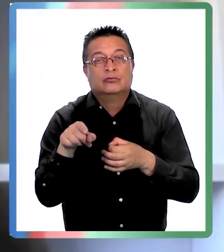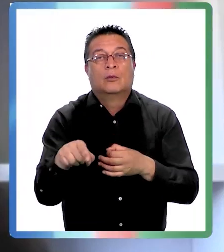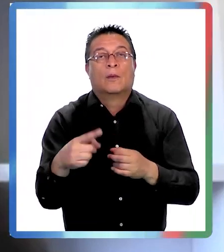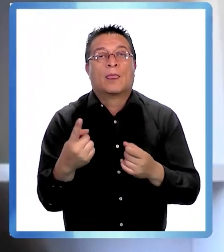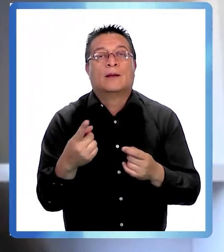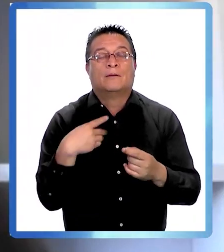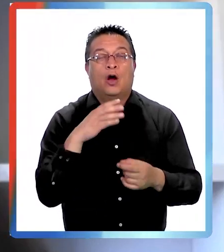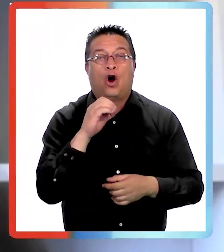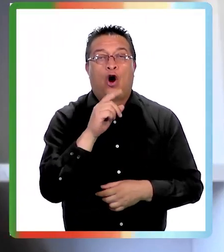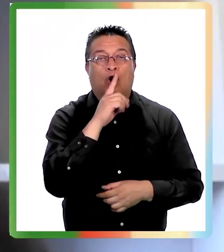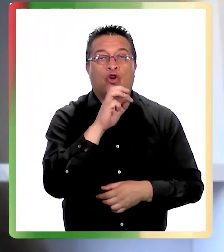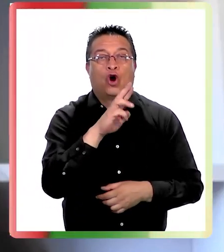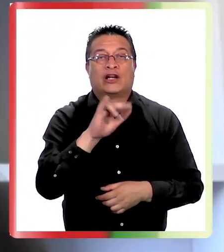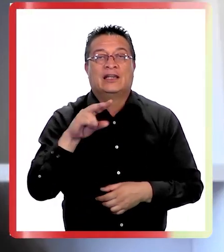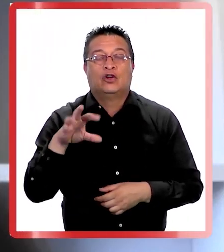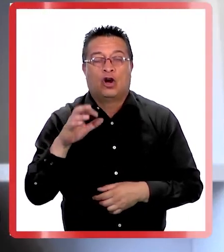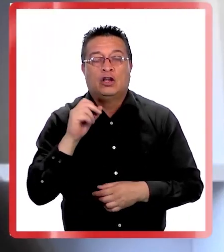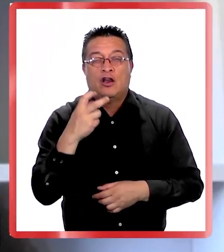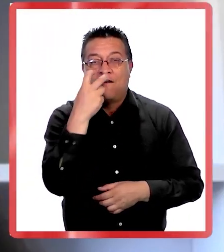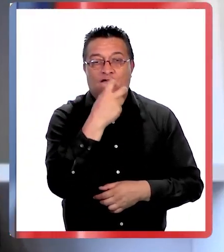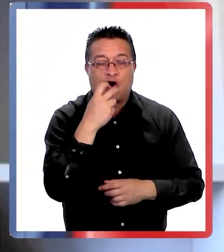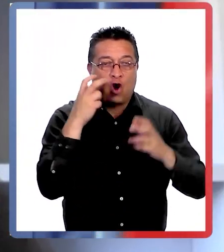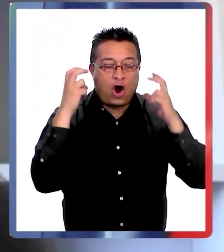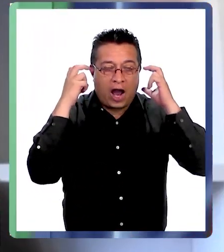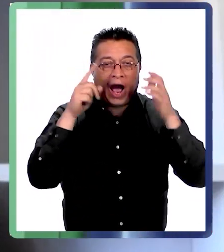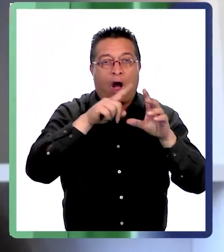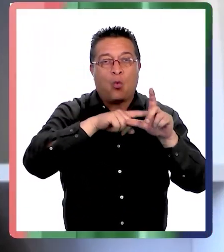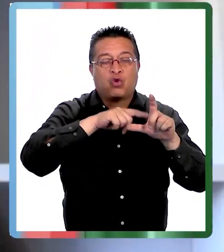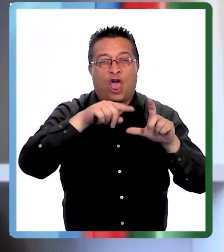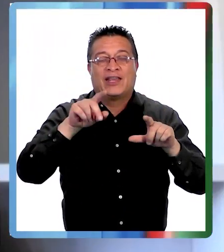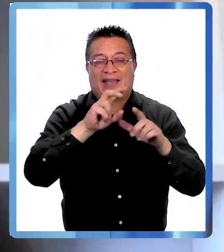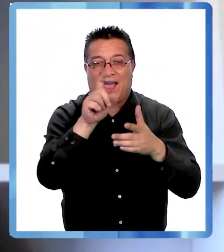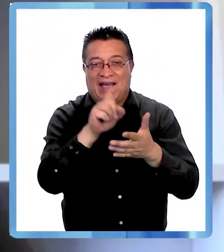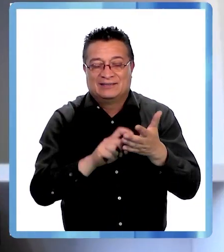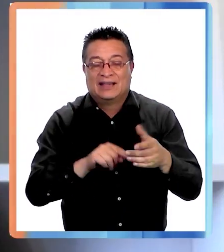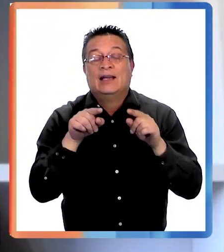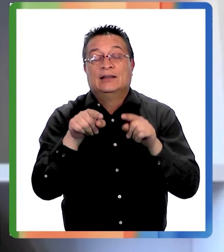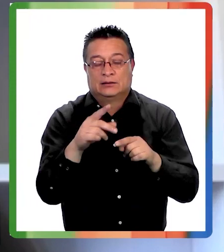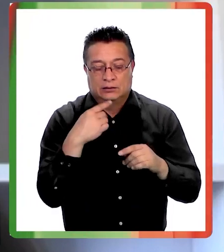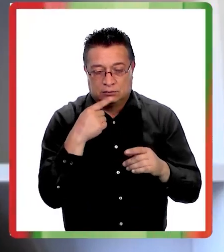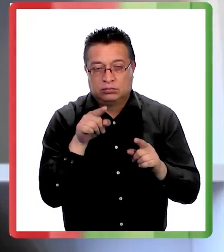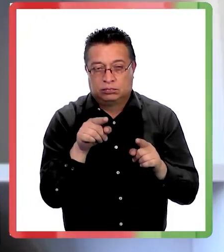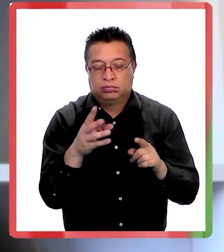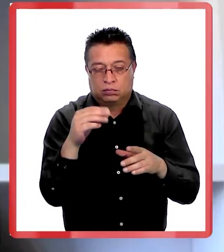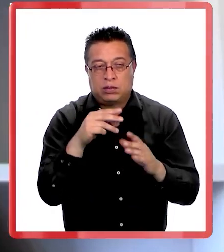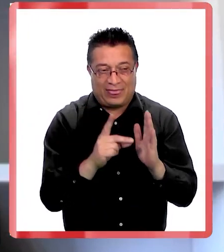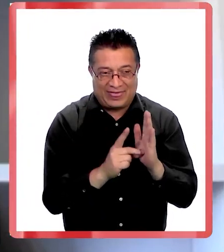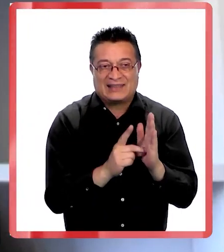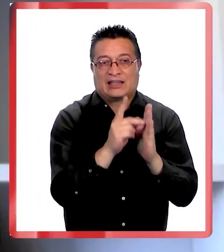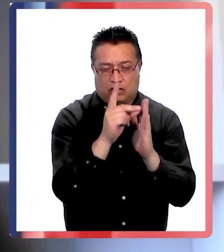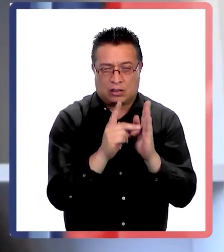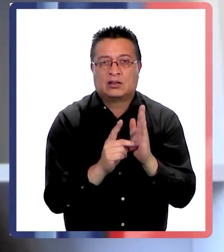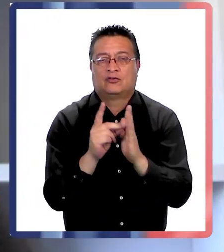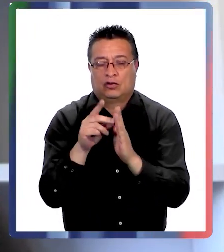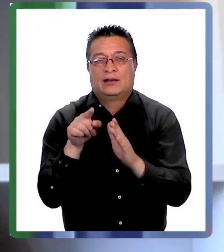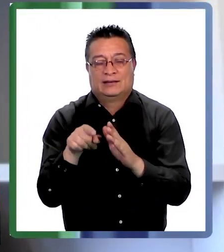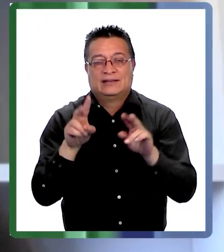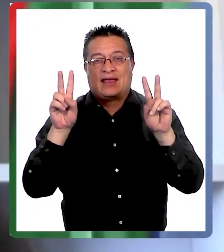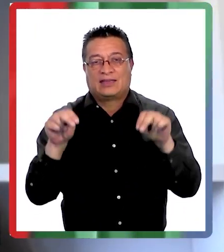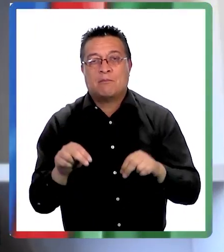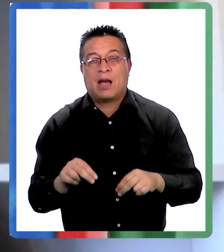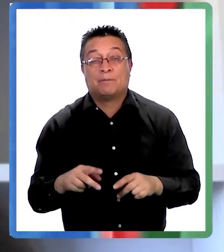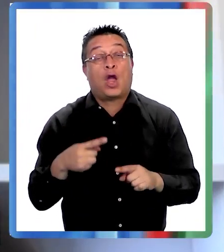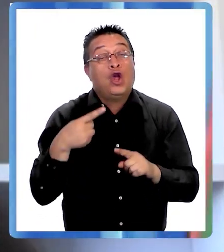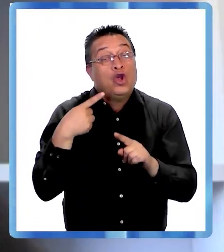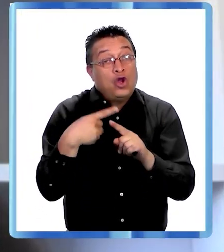un área de la otorrinolaringología, de la fonoaudiología y de la tecnología médica que está enfocada en desarrollarse